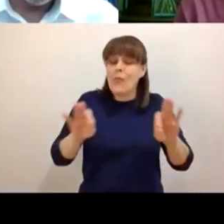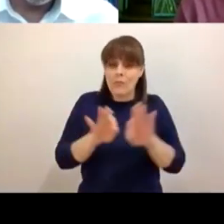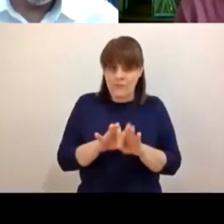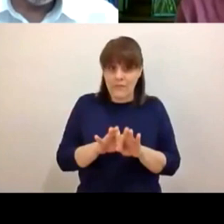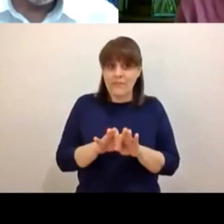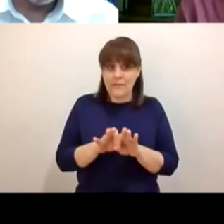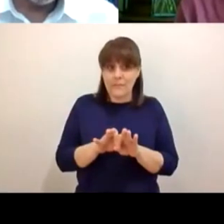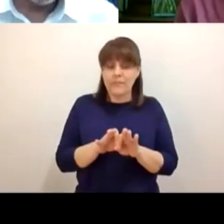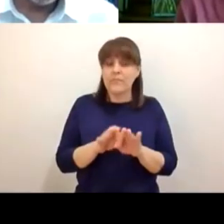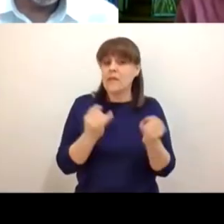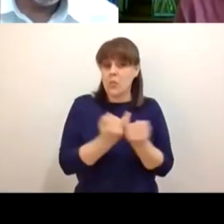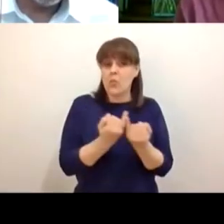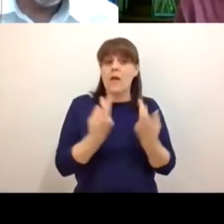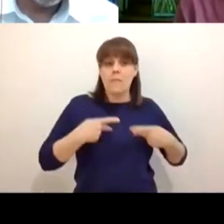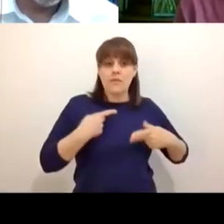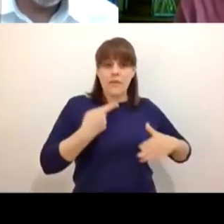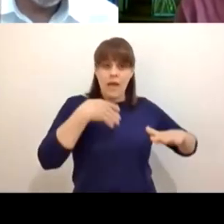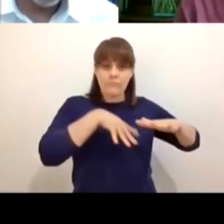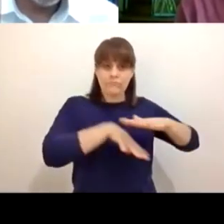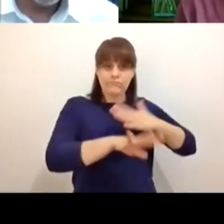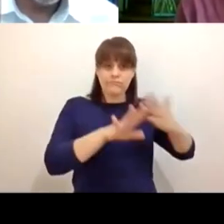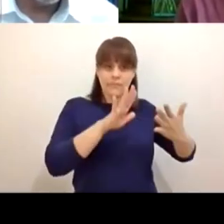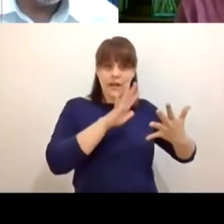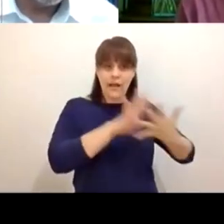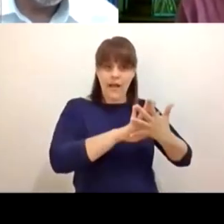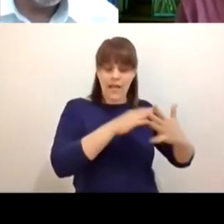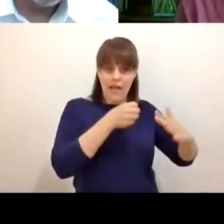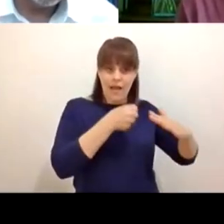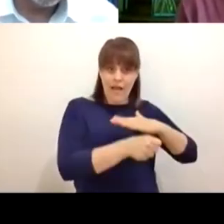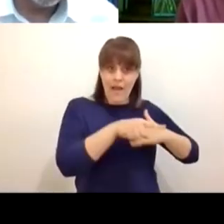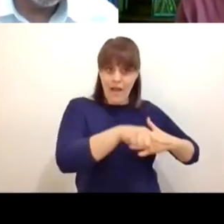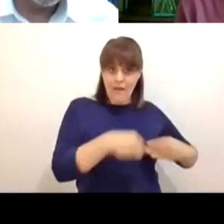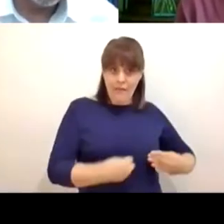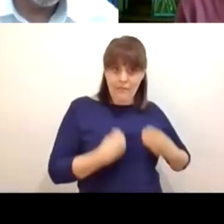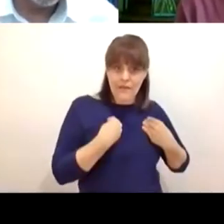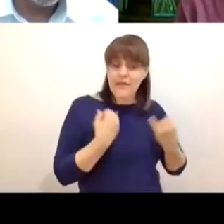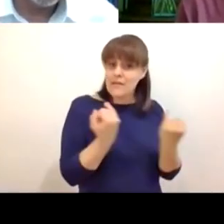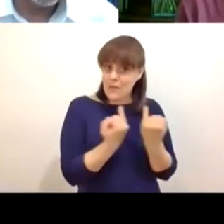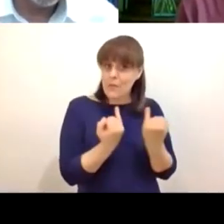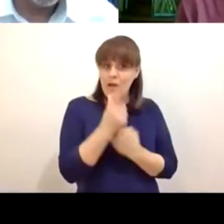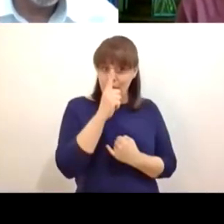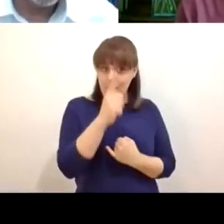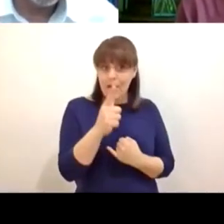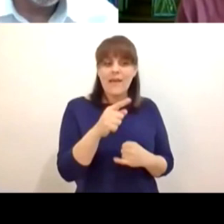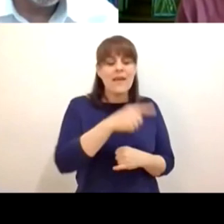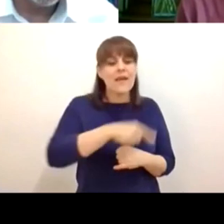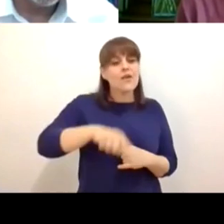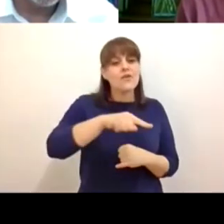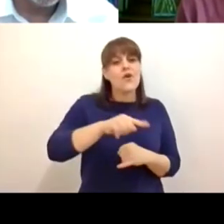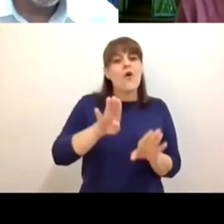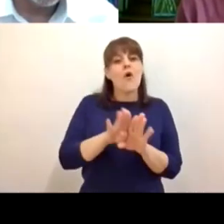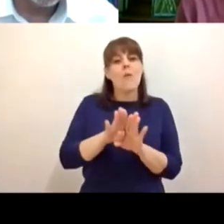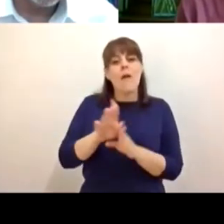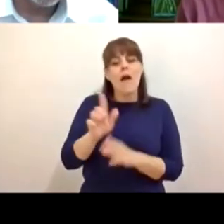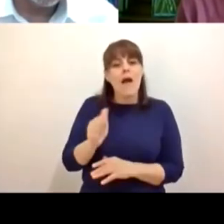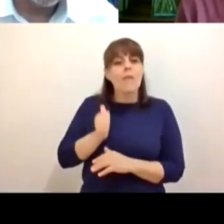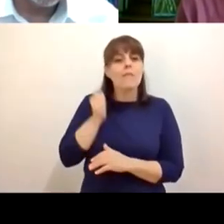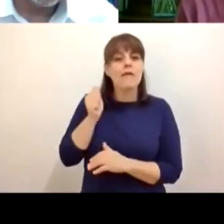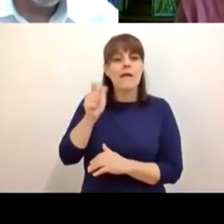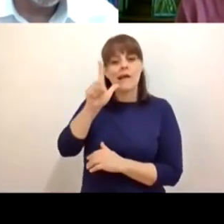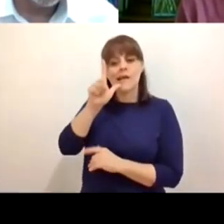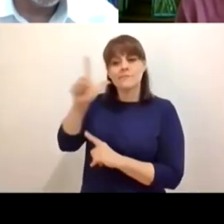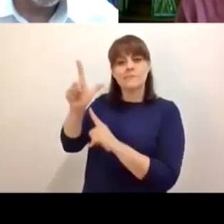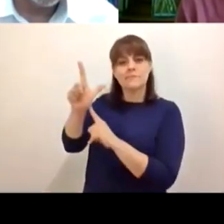muy importante, que hay que entenderlo desde cómo ellos lo viven y cómo les puede ser una herramienta, si es que así la desean, que les ayude a